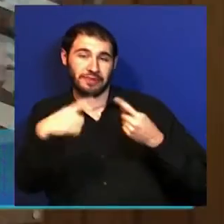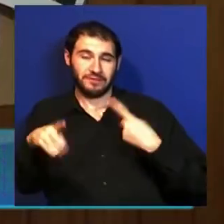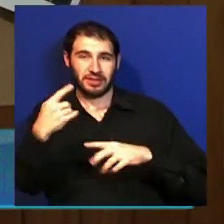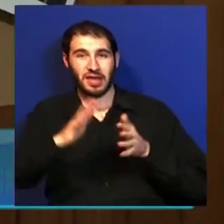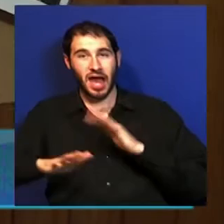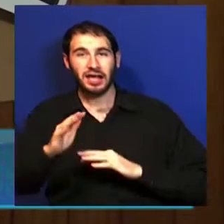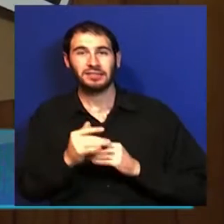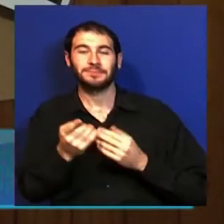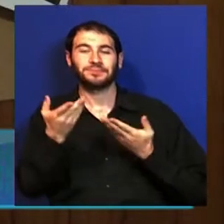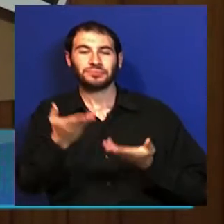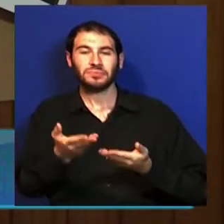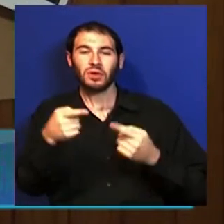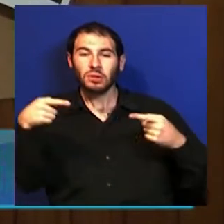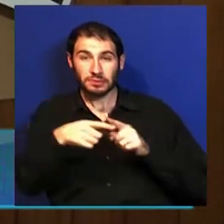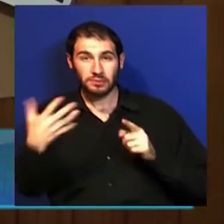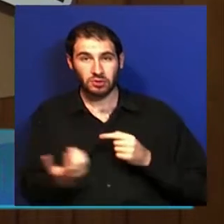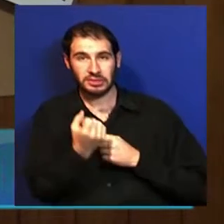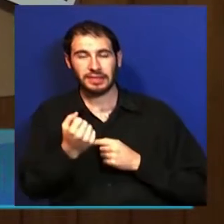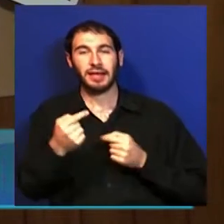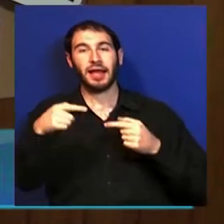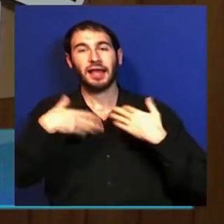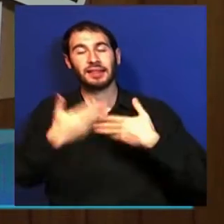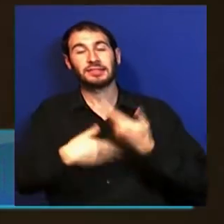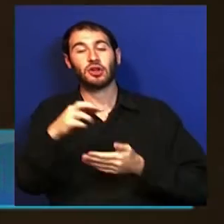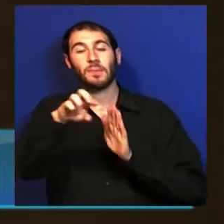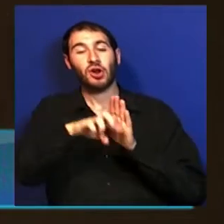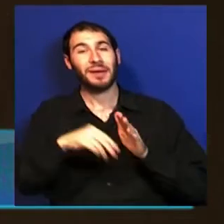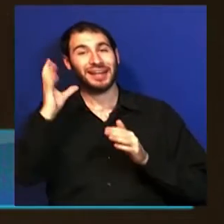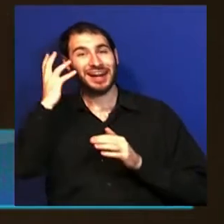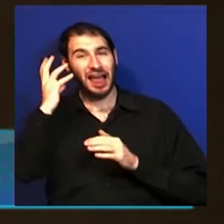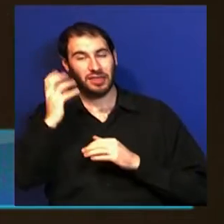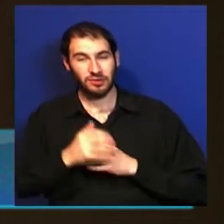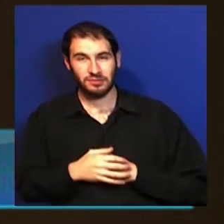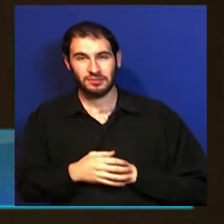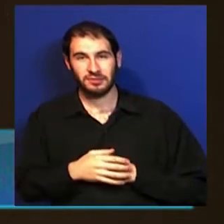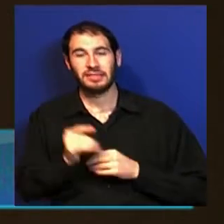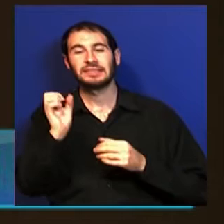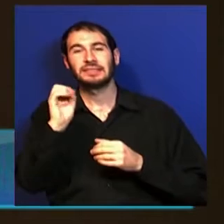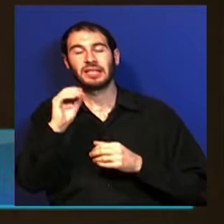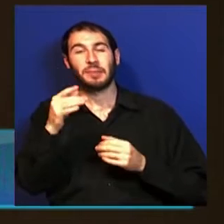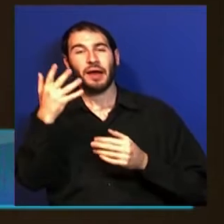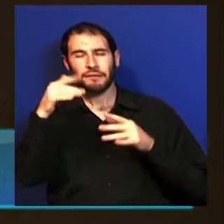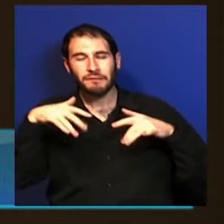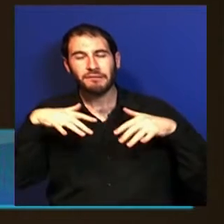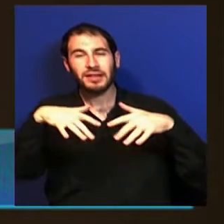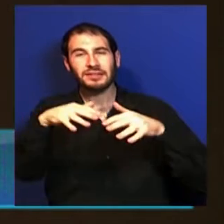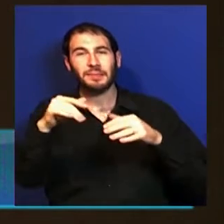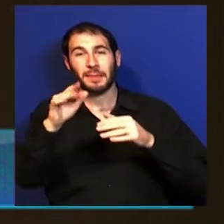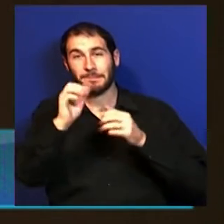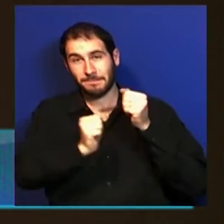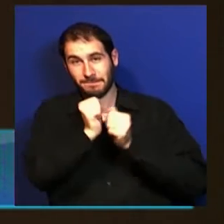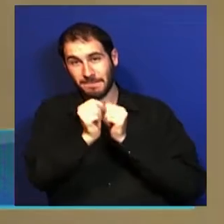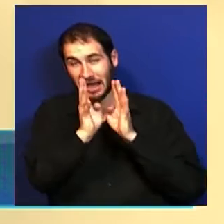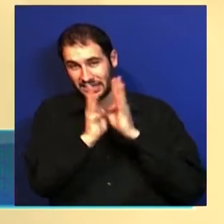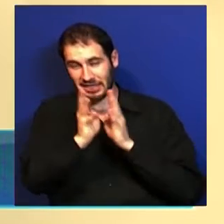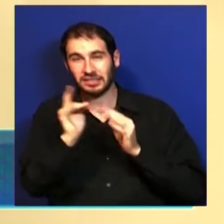que plantean para lograr este objetivo está el desarrollo de un programa radial que se llama El Fantasma de la Máquina.